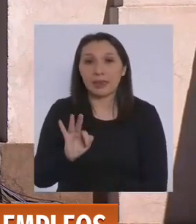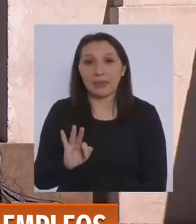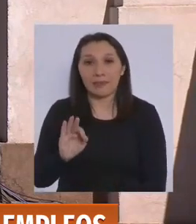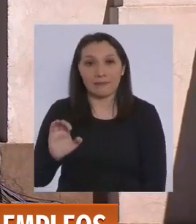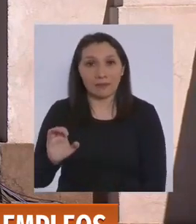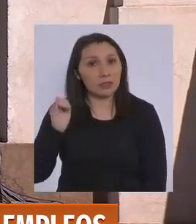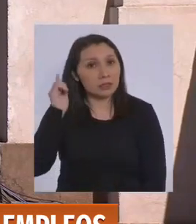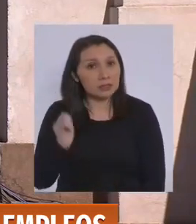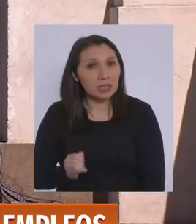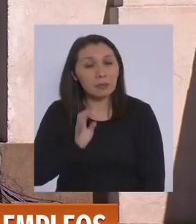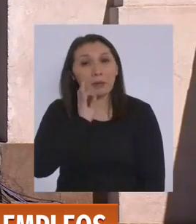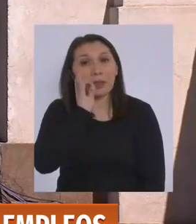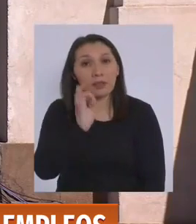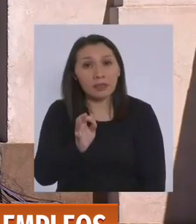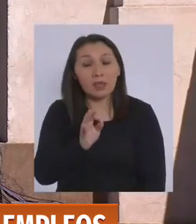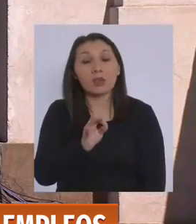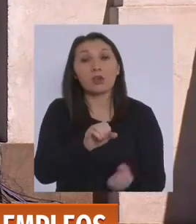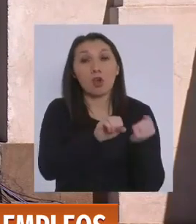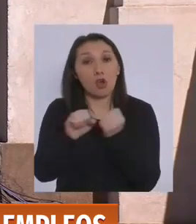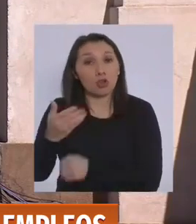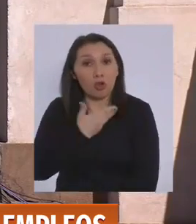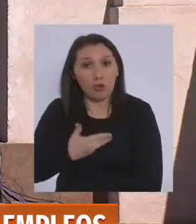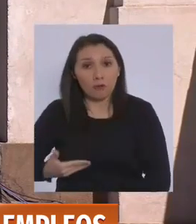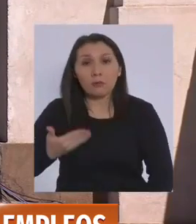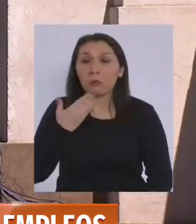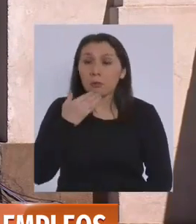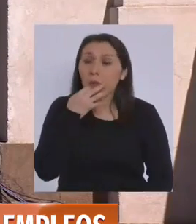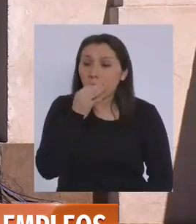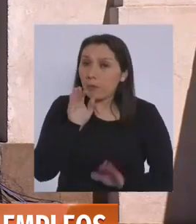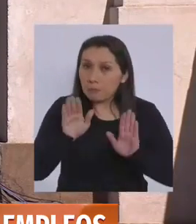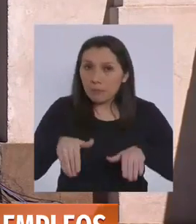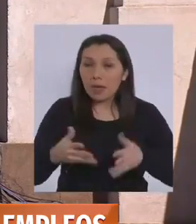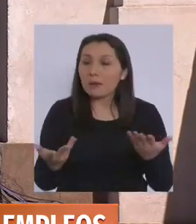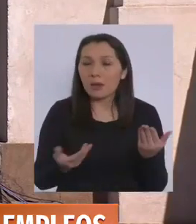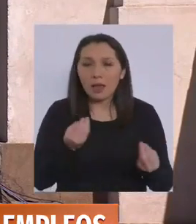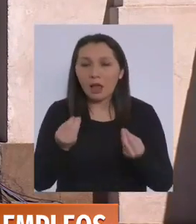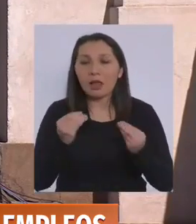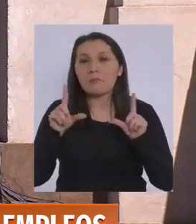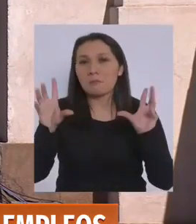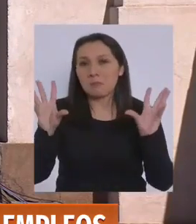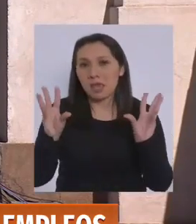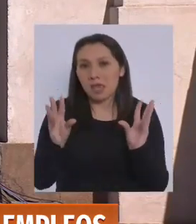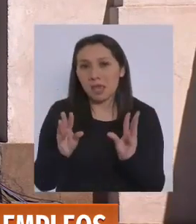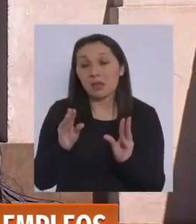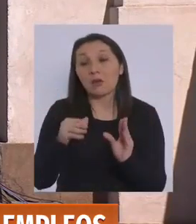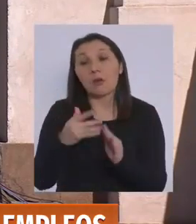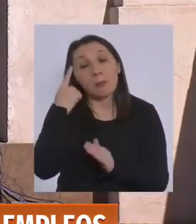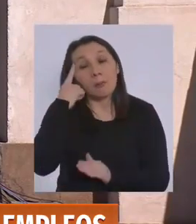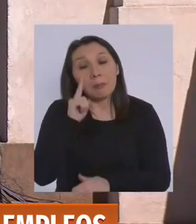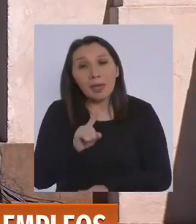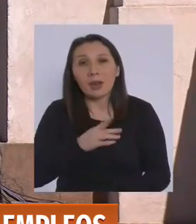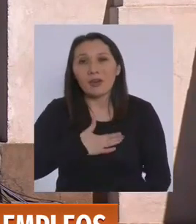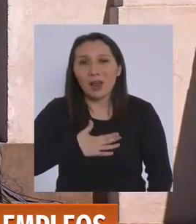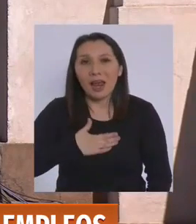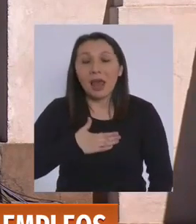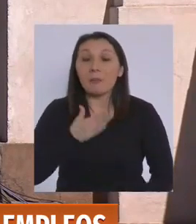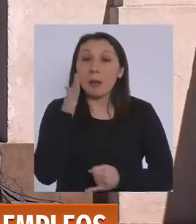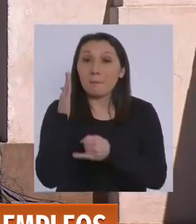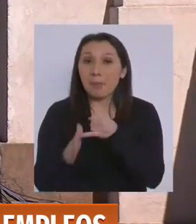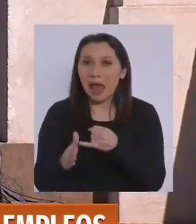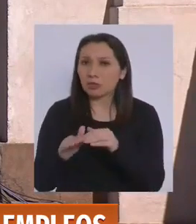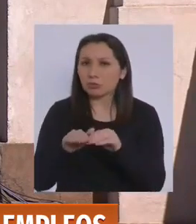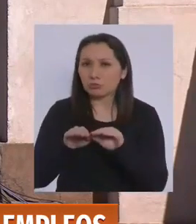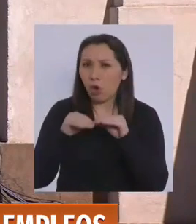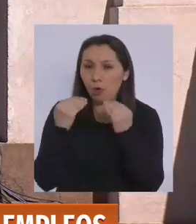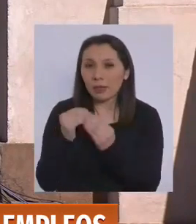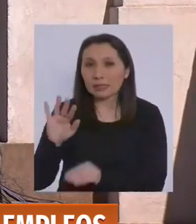emergencia, como siempre se planteó, la oposición también lo planteó así, vaya bajando en el tiempo, pero queríamos que el plazo completo